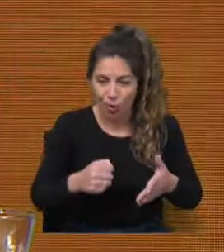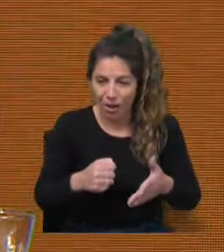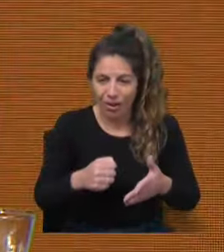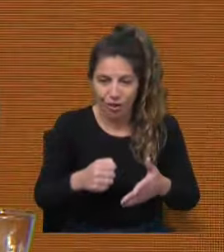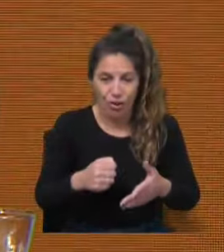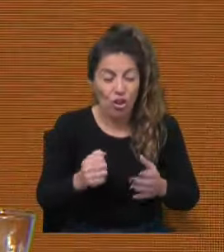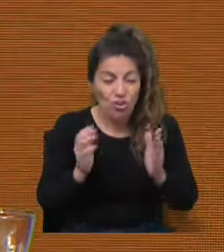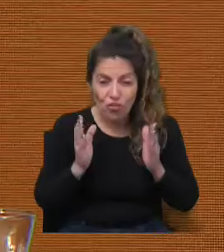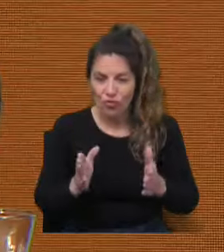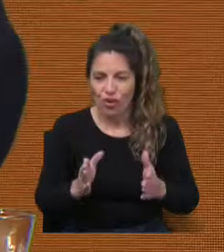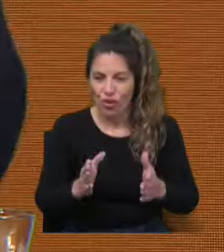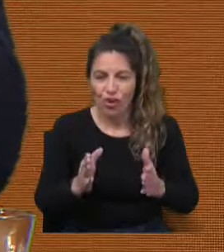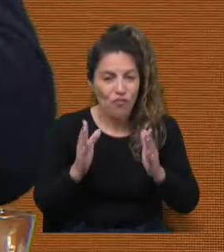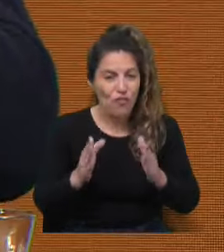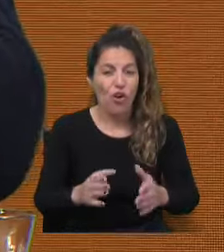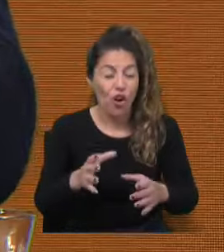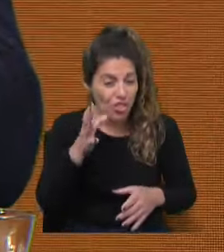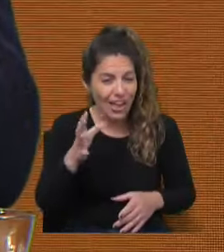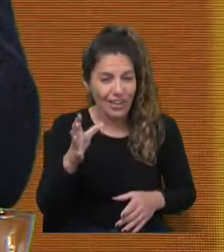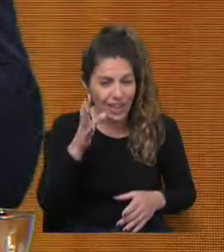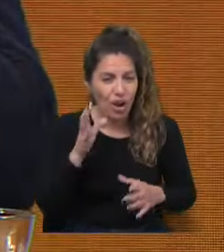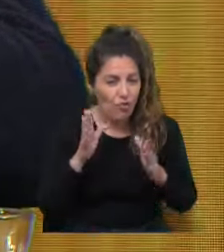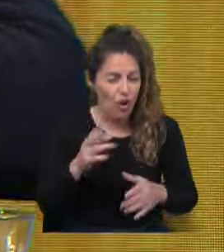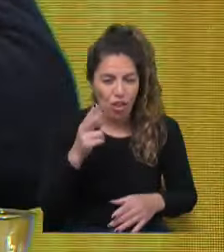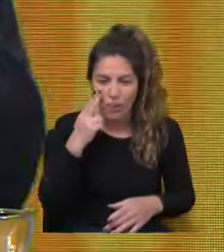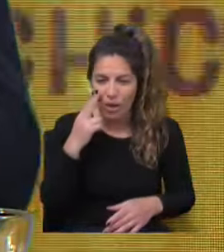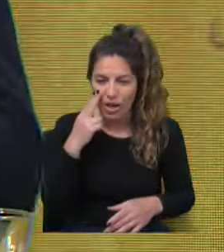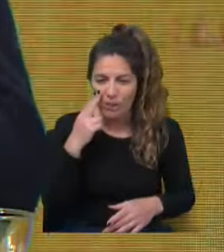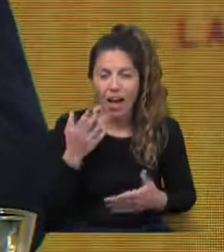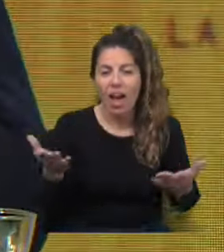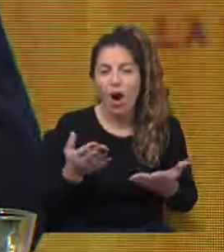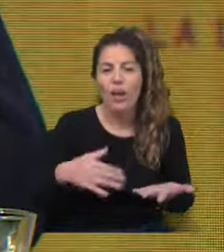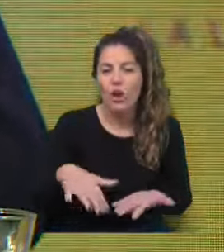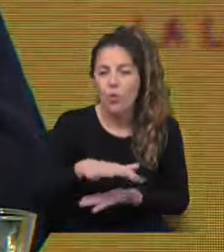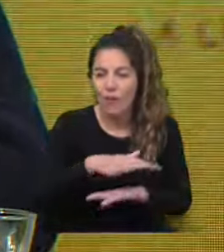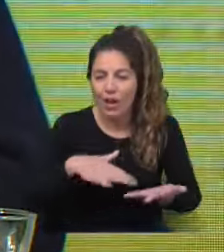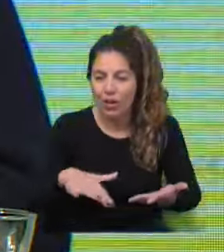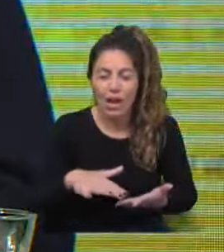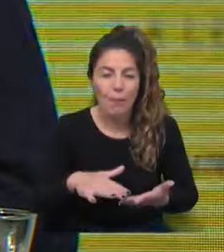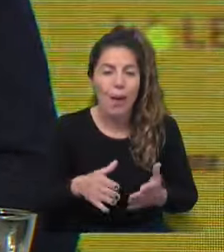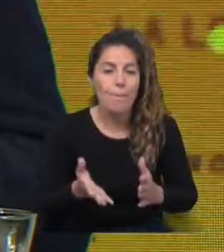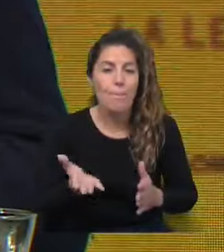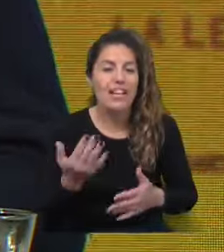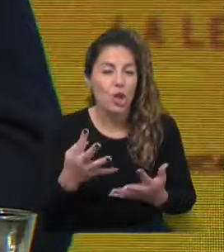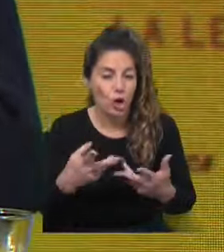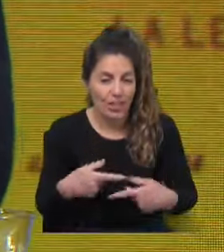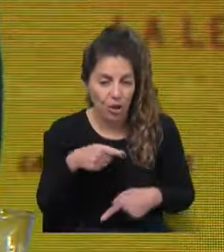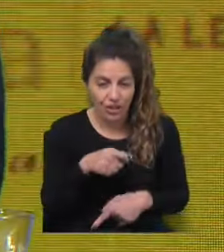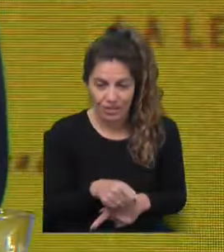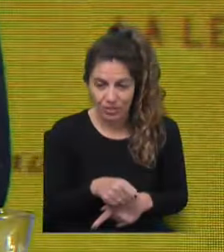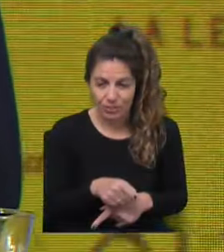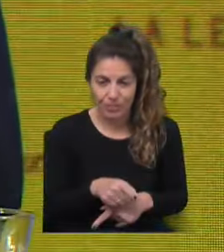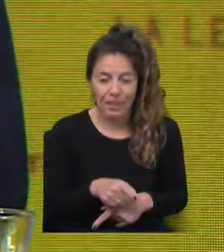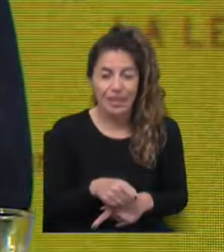son foco de riesgo, foco de problemas. Estamos en un panorama mucho más ordenado en esa materia.